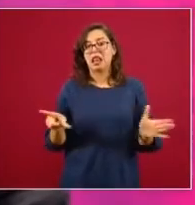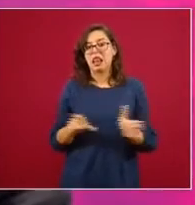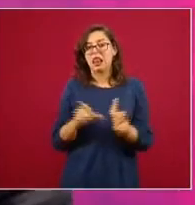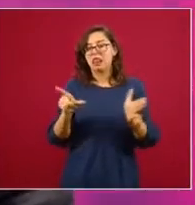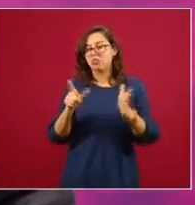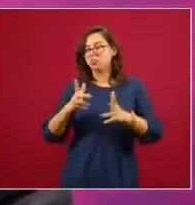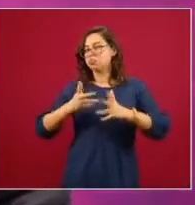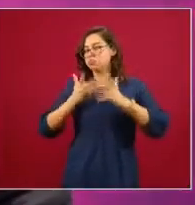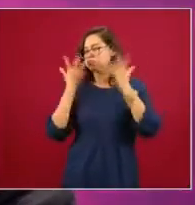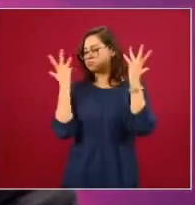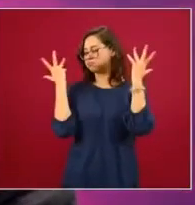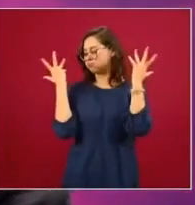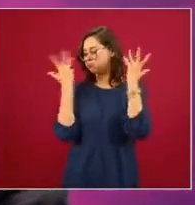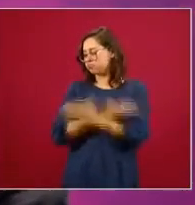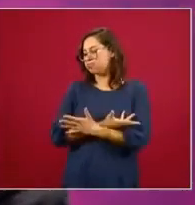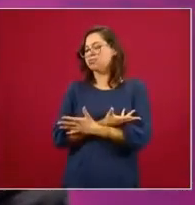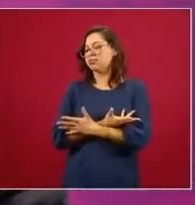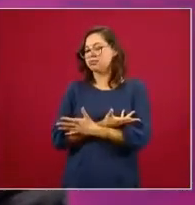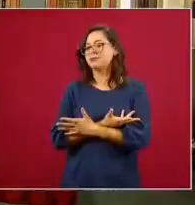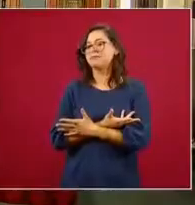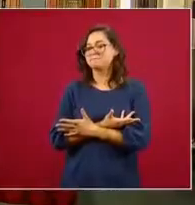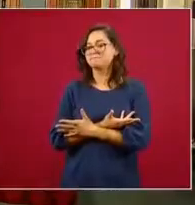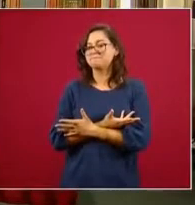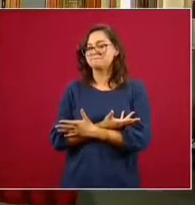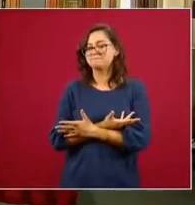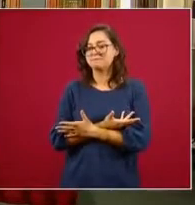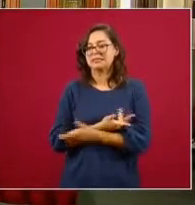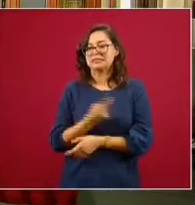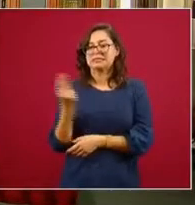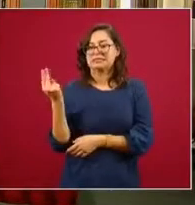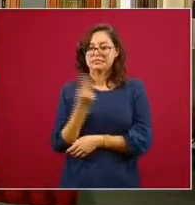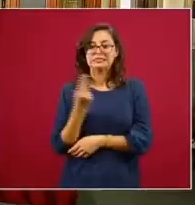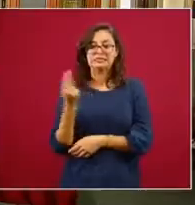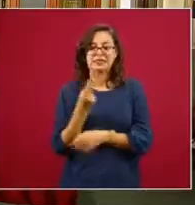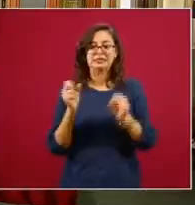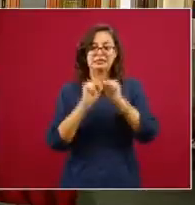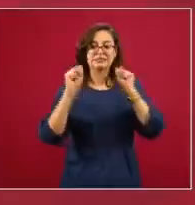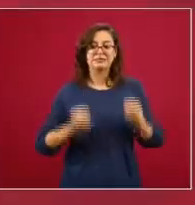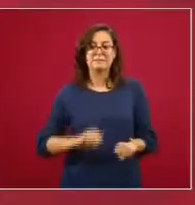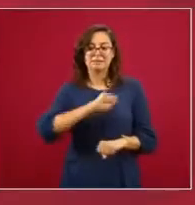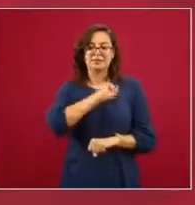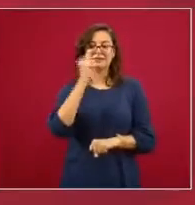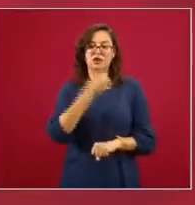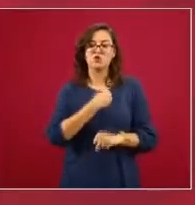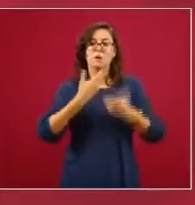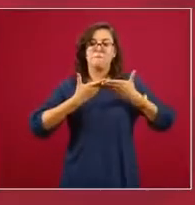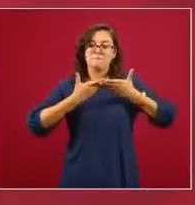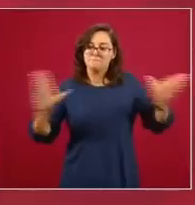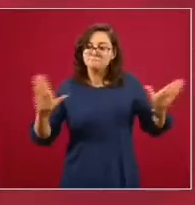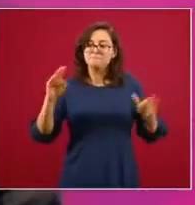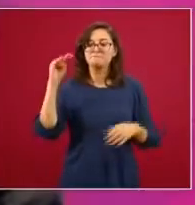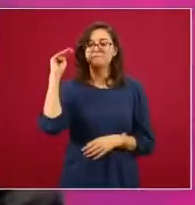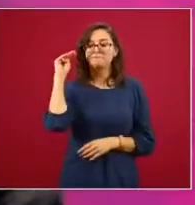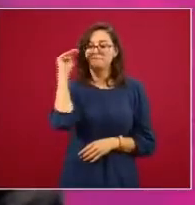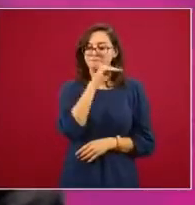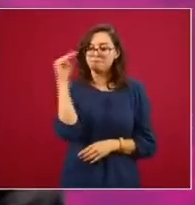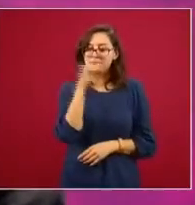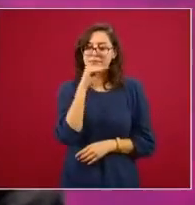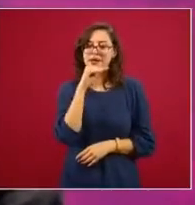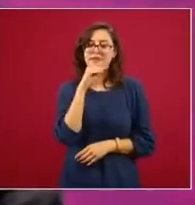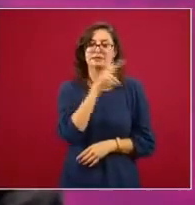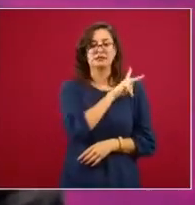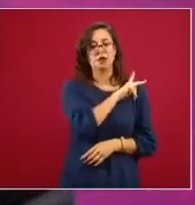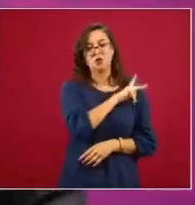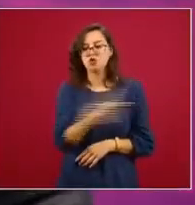aprendidas que nos deja la epidemia de COVID es que se requieren sistemas de salud públicos, gratuitos, de